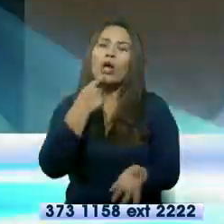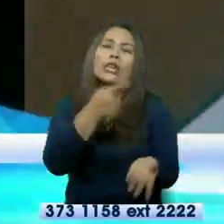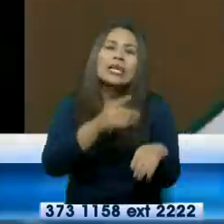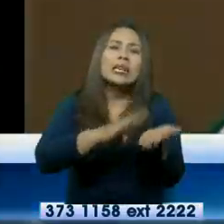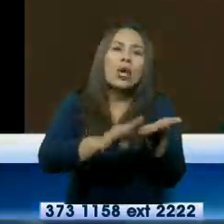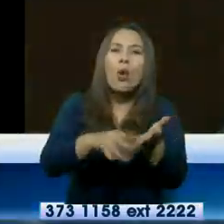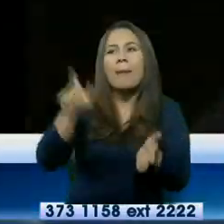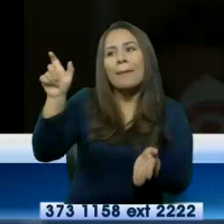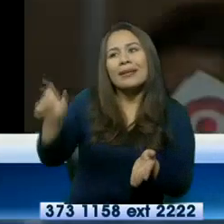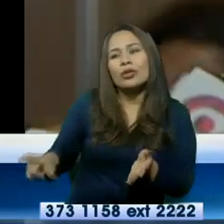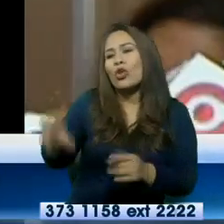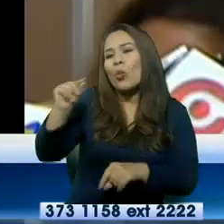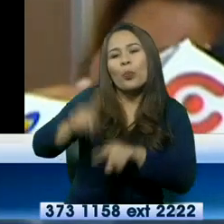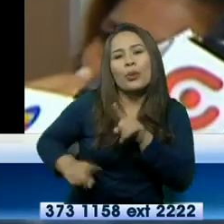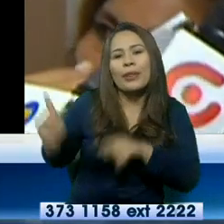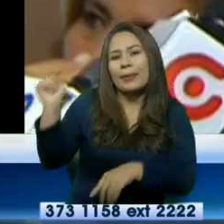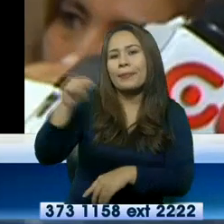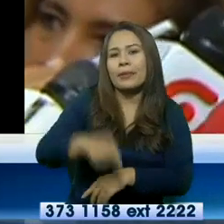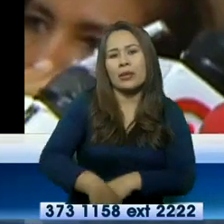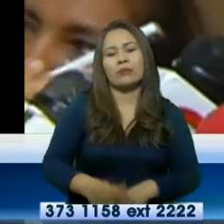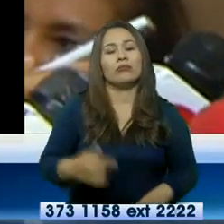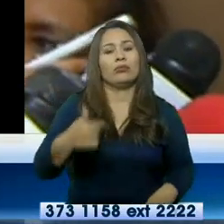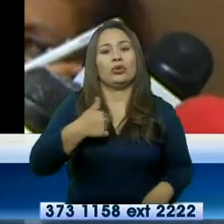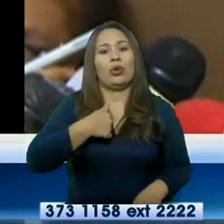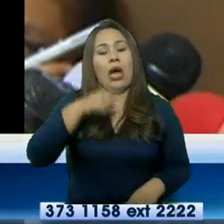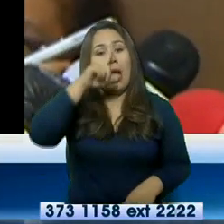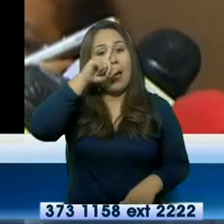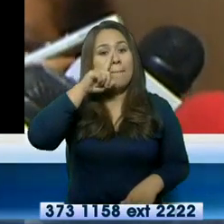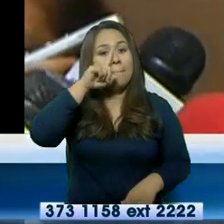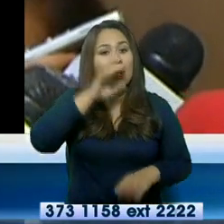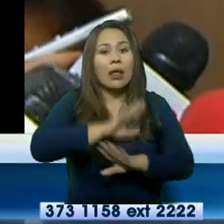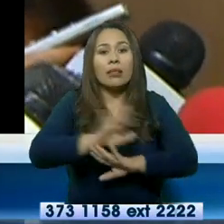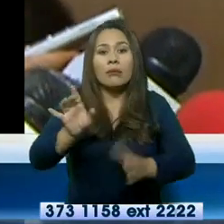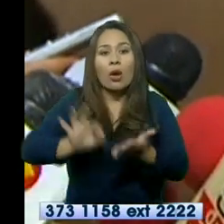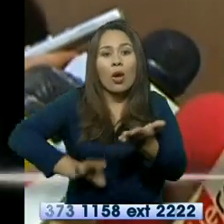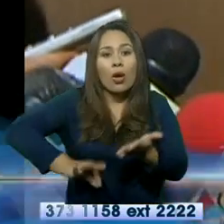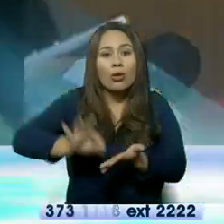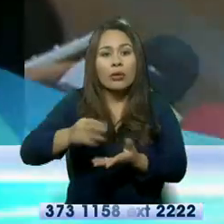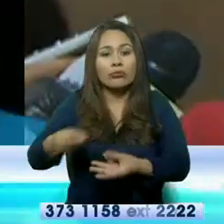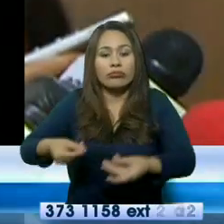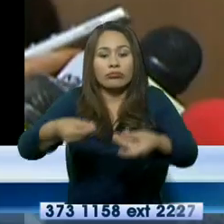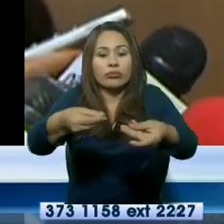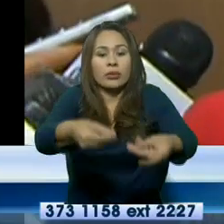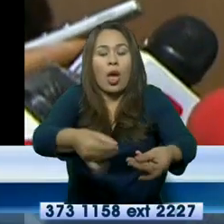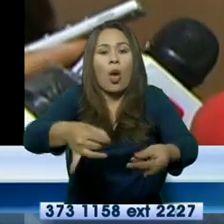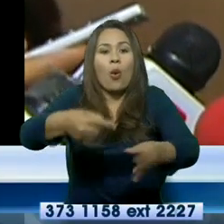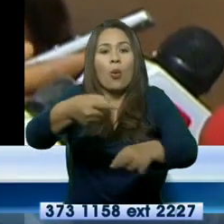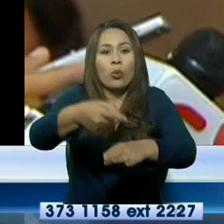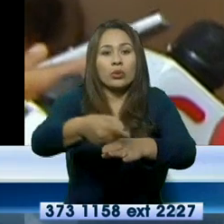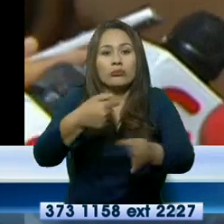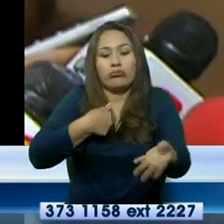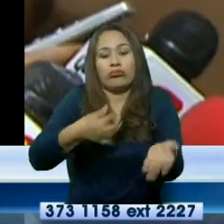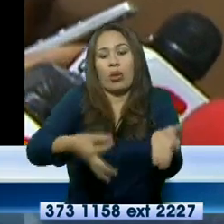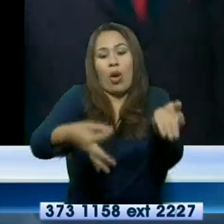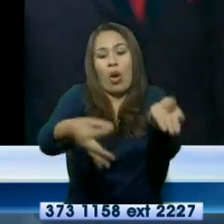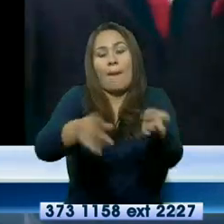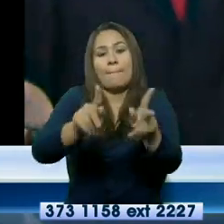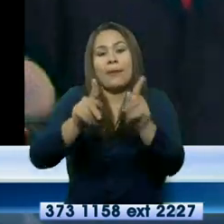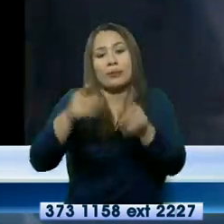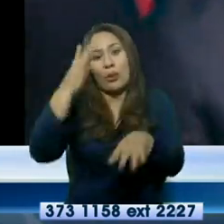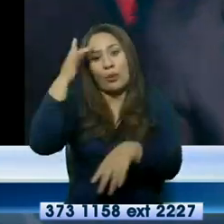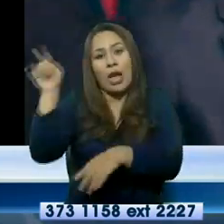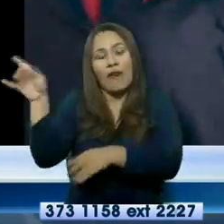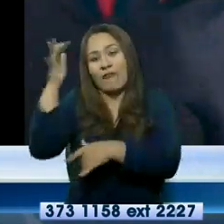acusado. Únicamente me han contratado es para que presente el justificativo de inasistencia a la audiencia de hoy día. Ya vemos que hoy